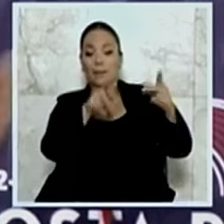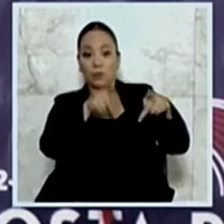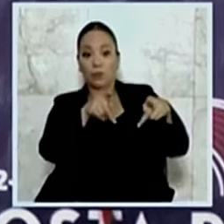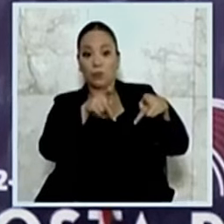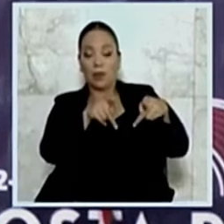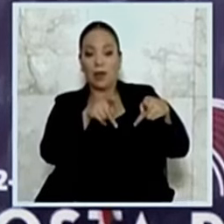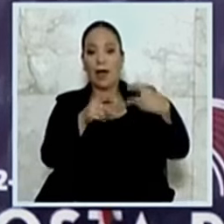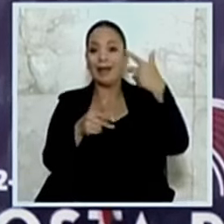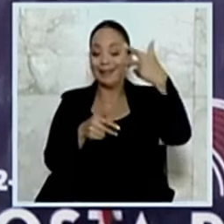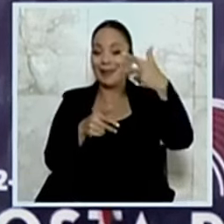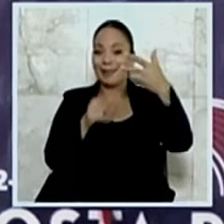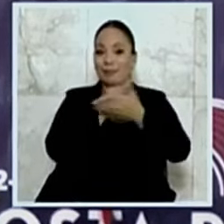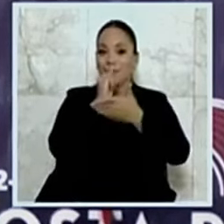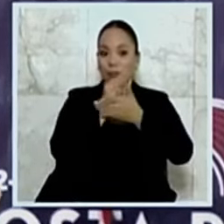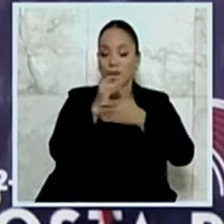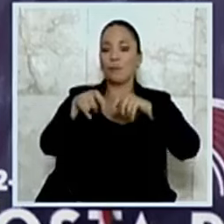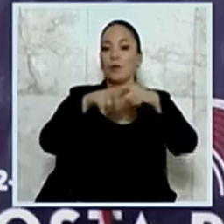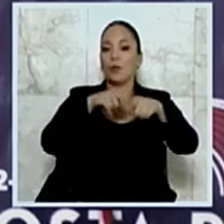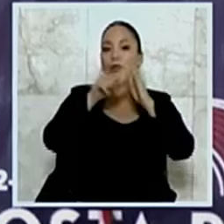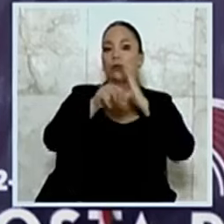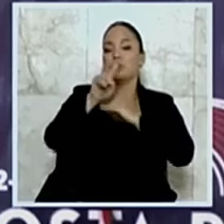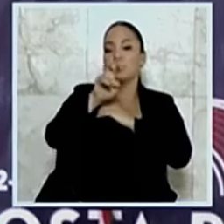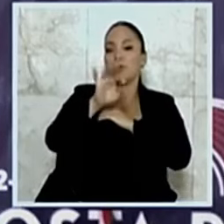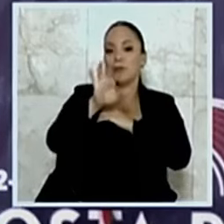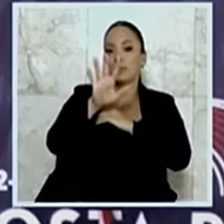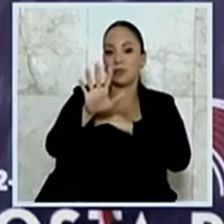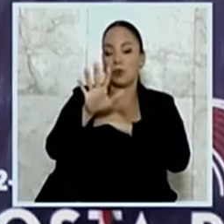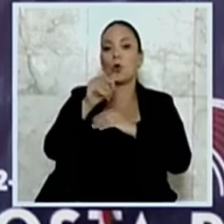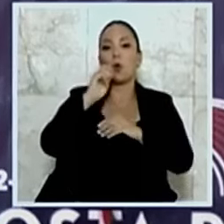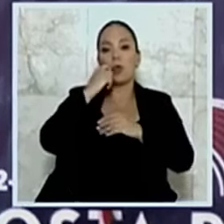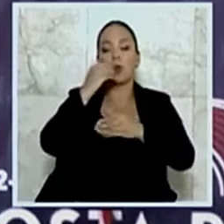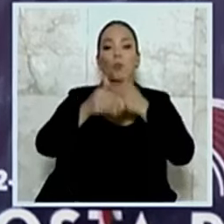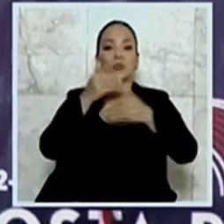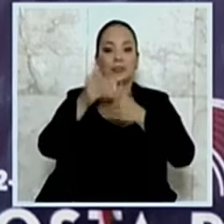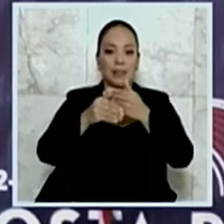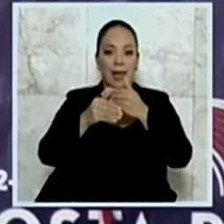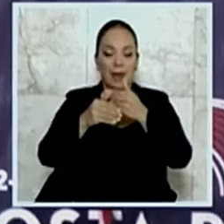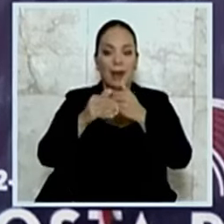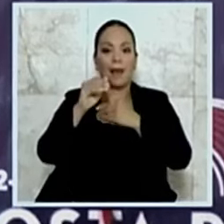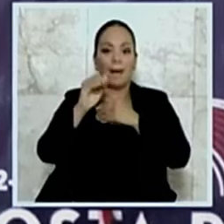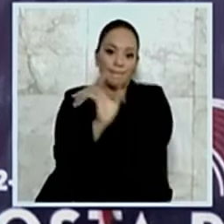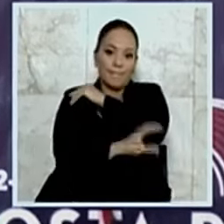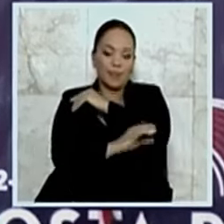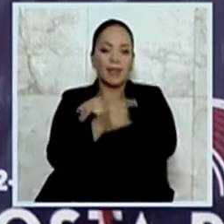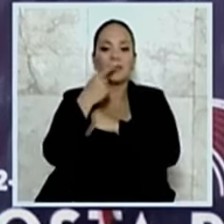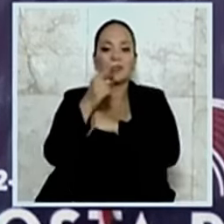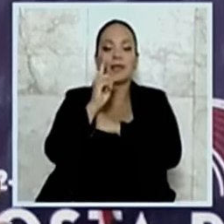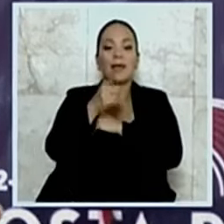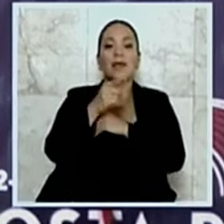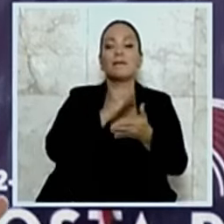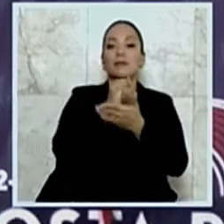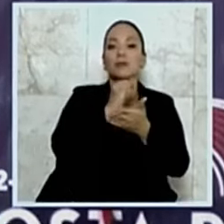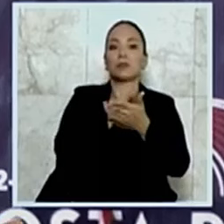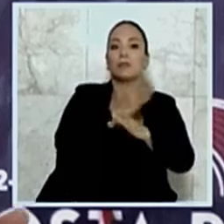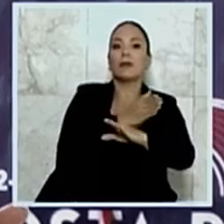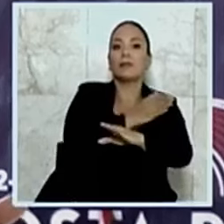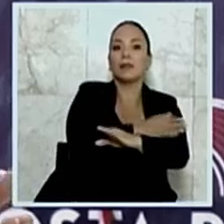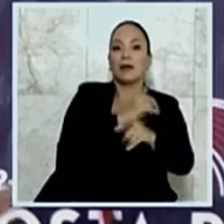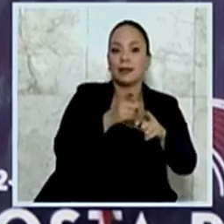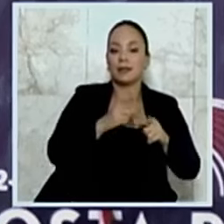fecha 26 de mayo, en la que dice que en su contra hay 3 investigaciones,